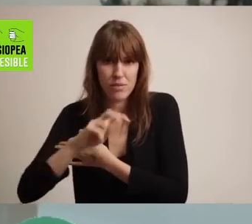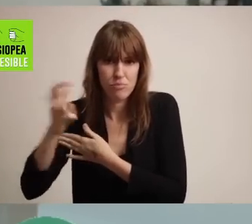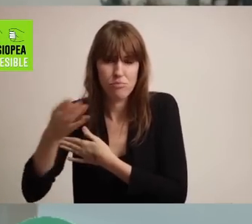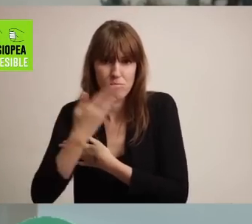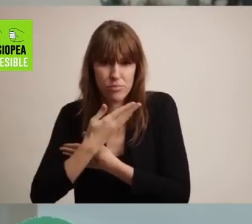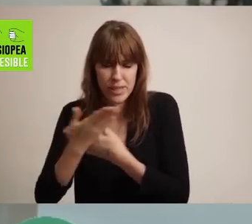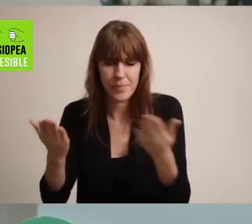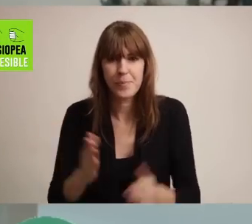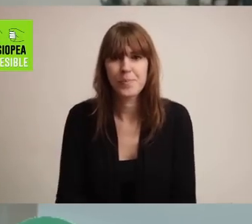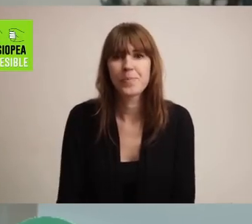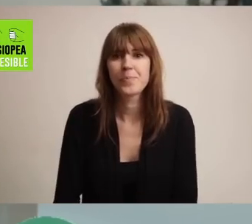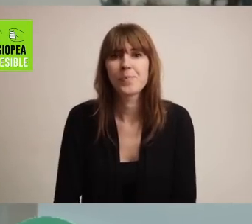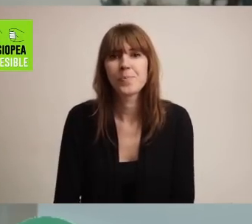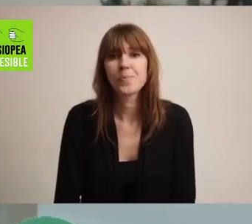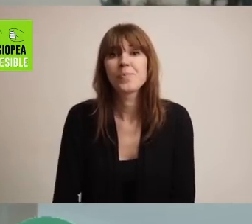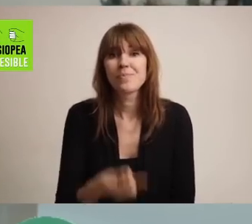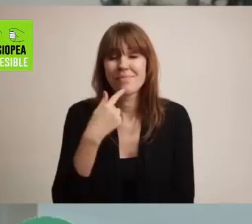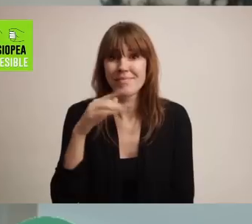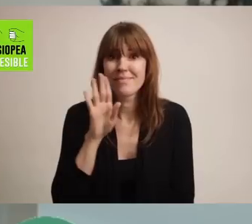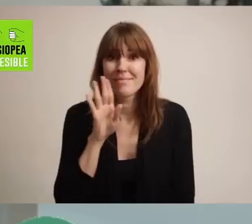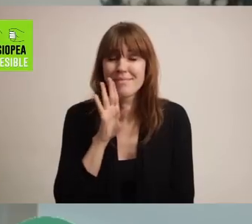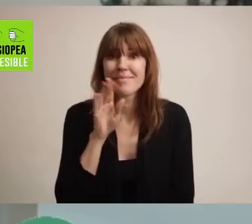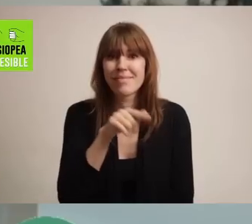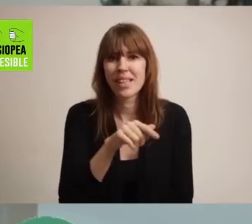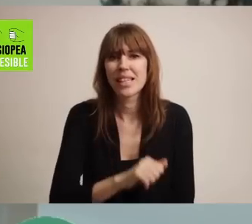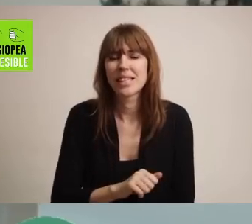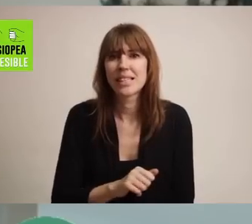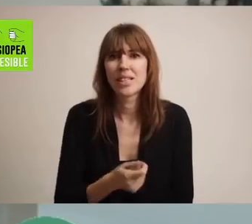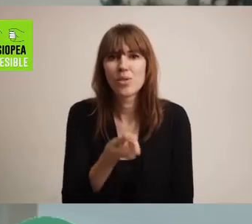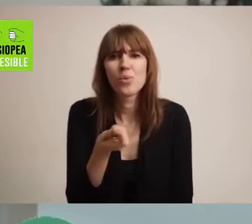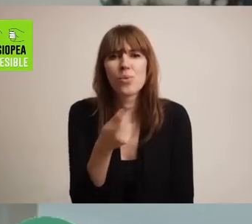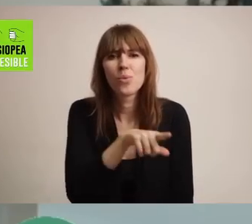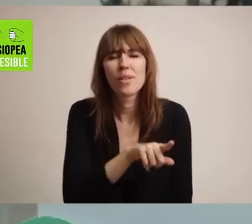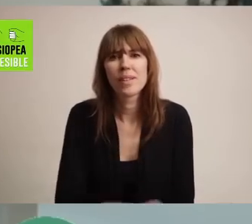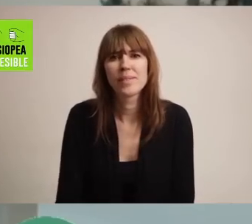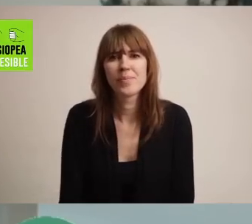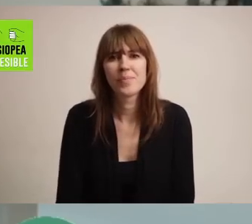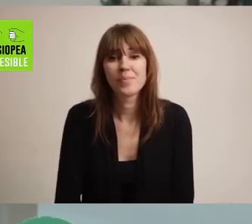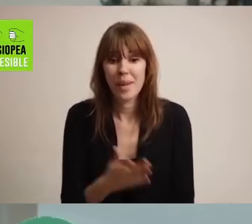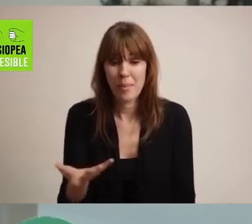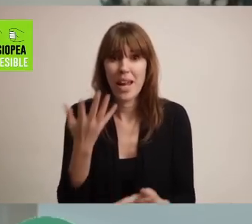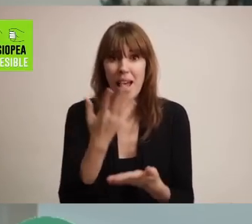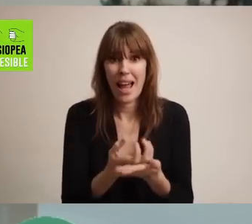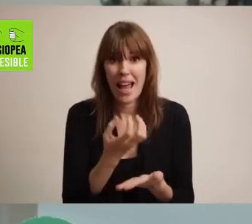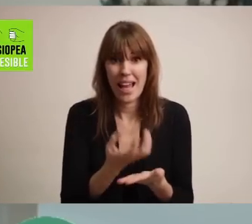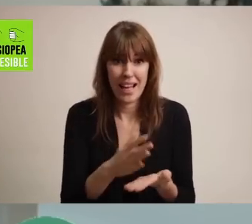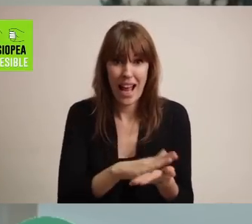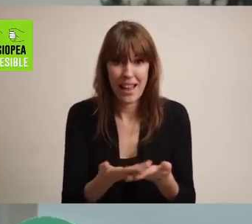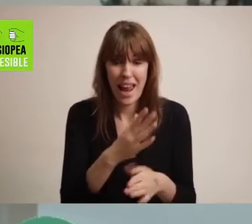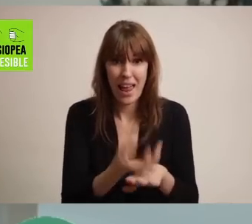decir. Como decía, no hace falta para canalizar nada más